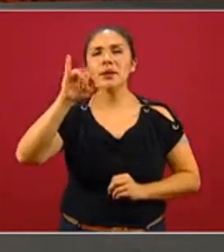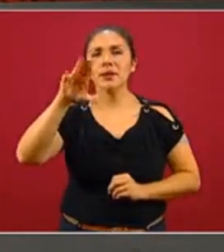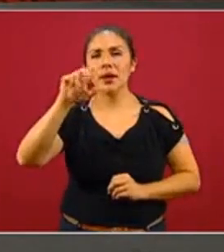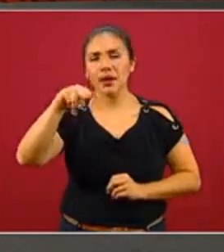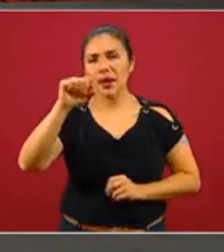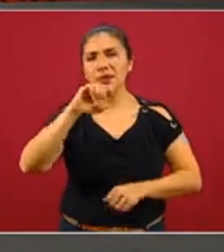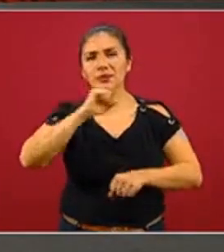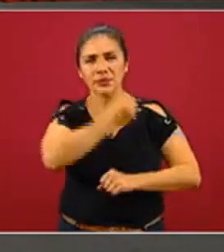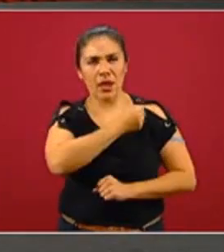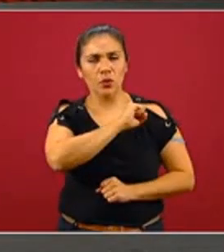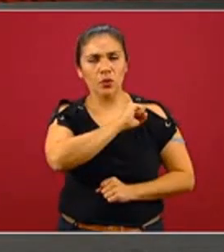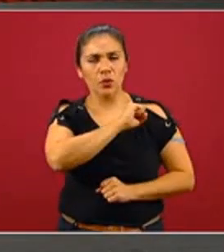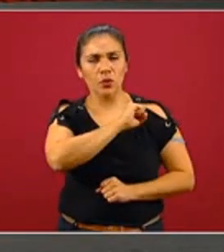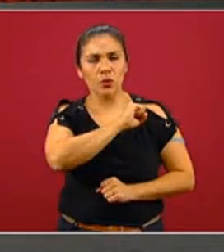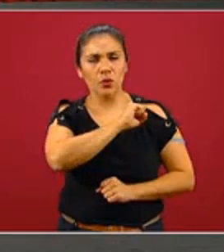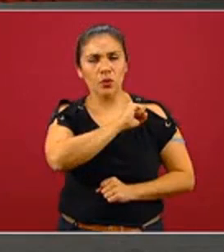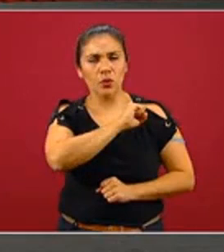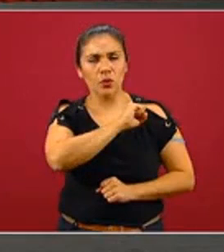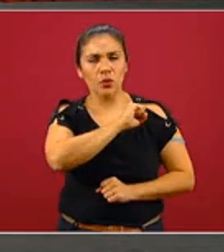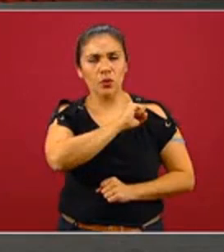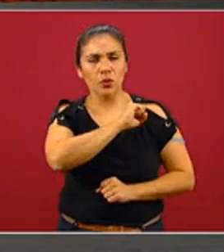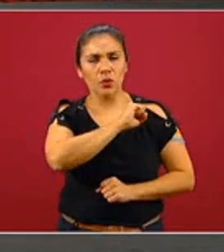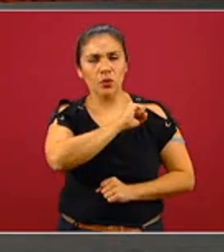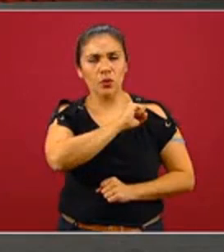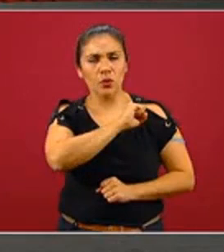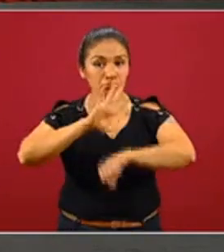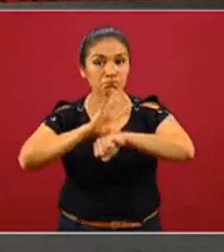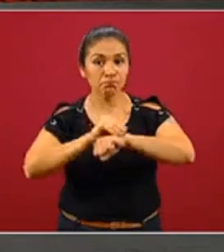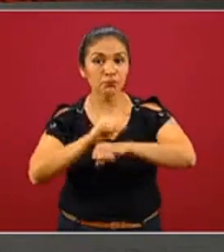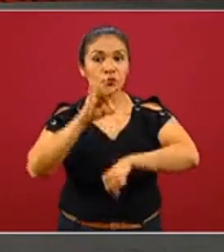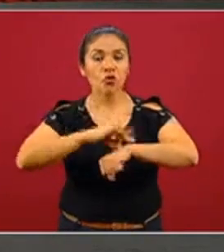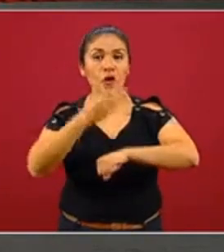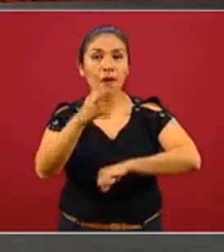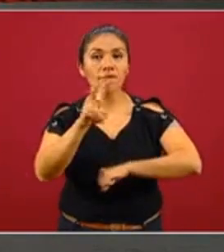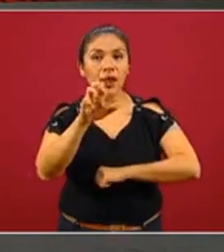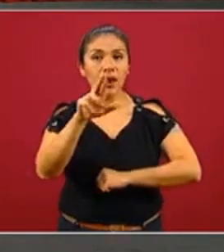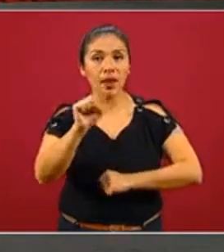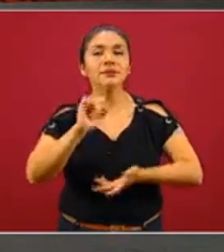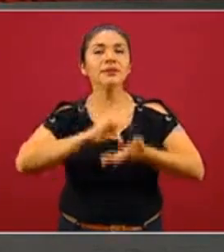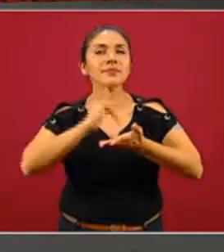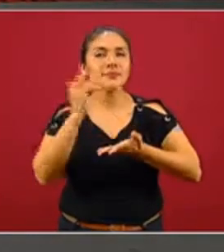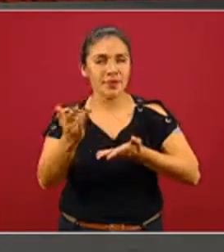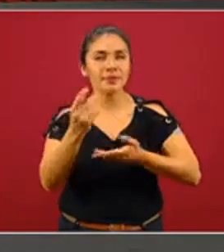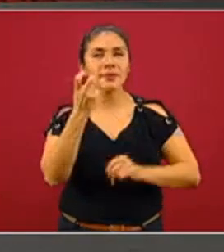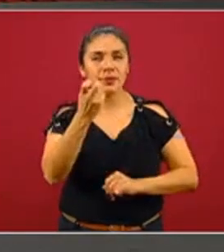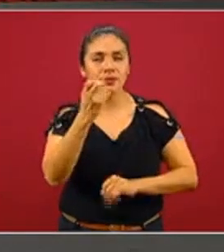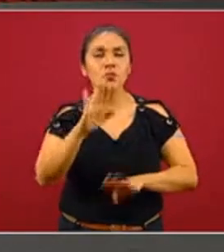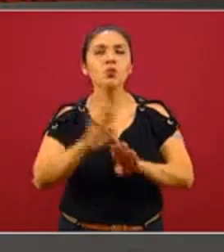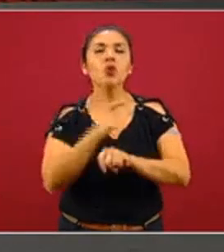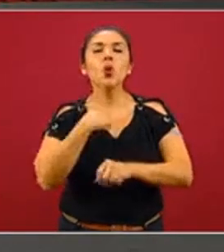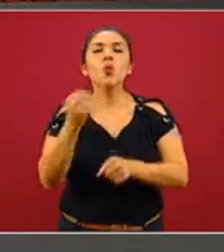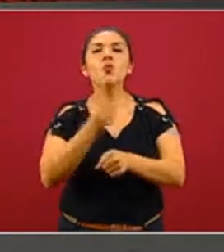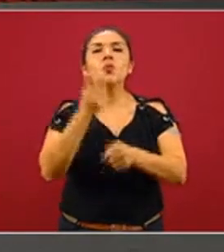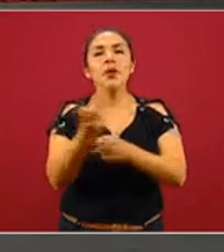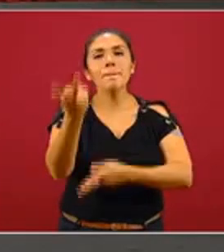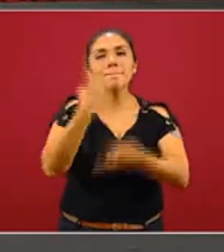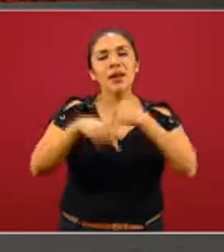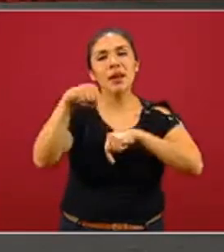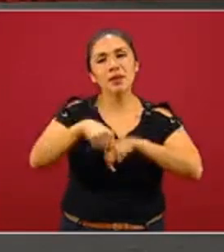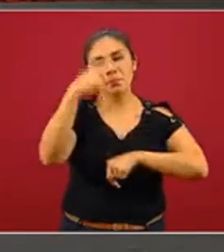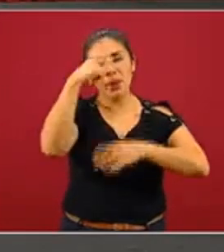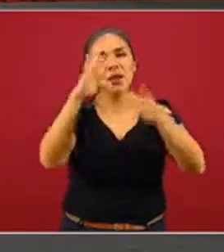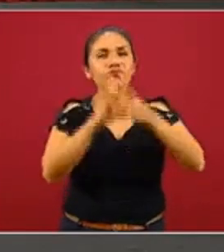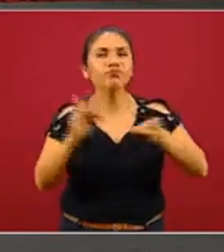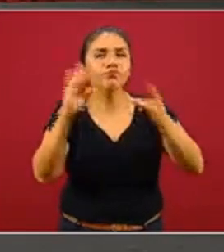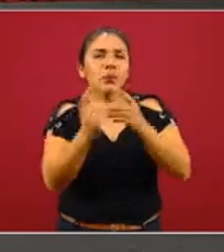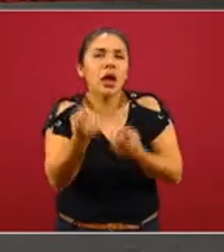Muchas gracias, señor subsecretario, con su permiso, doctora Veras. Muchas gracias justamente por darnos la oportunidad de compartir algunas